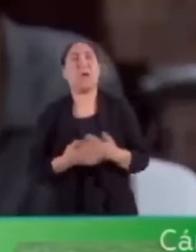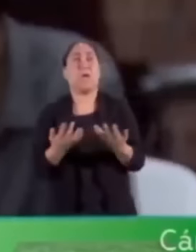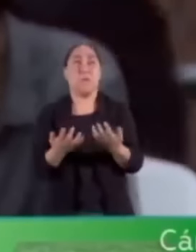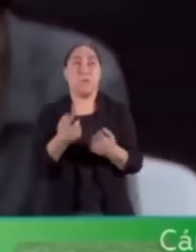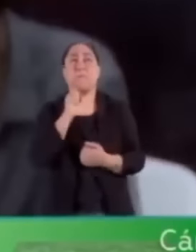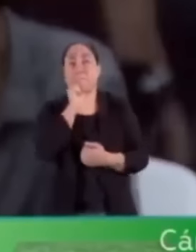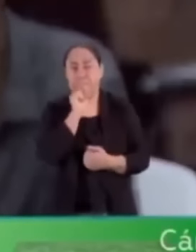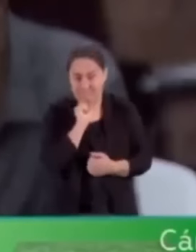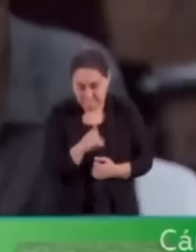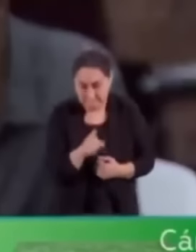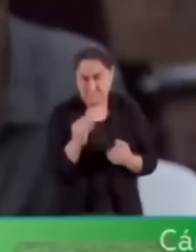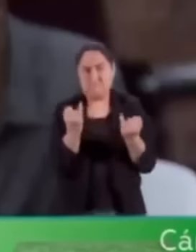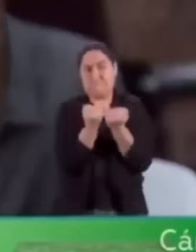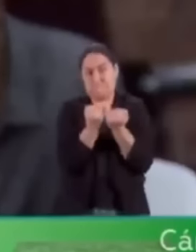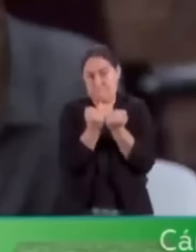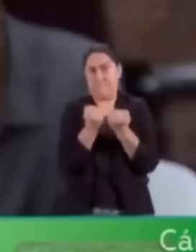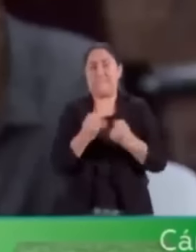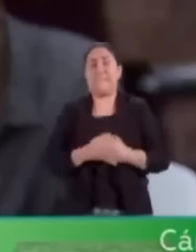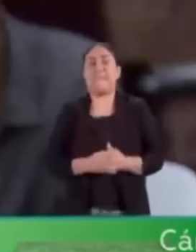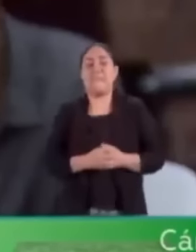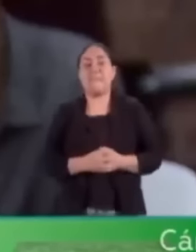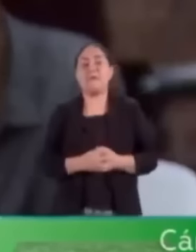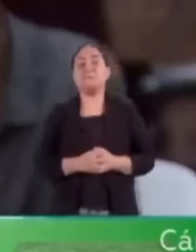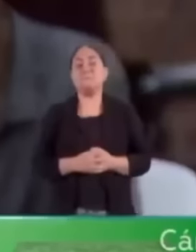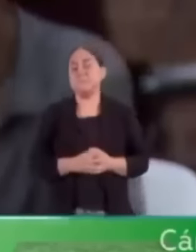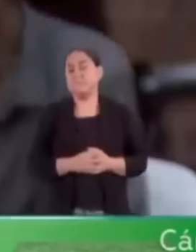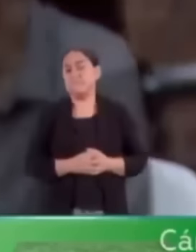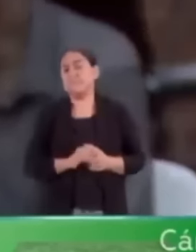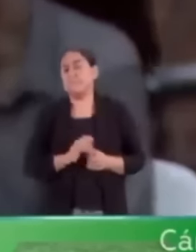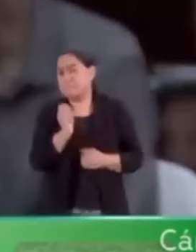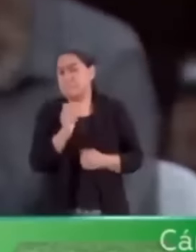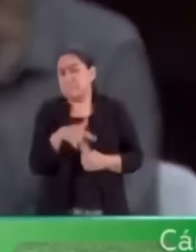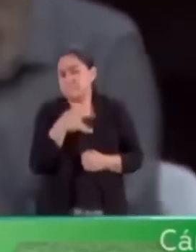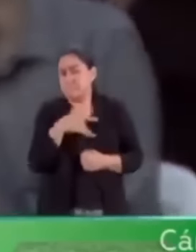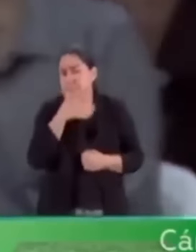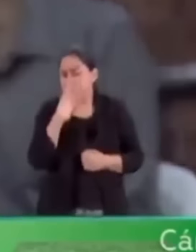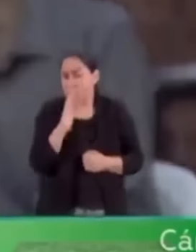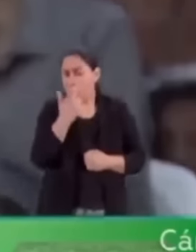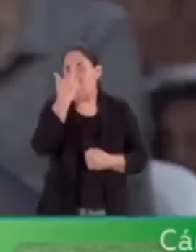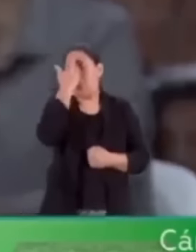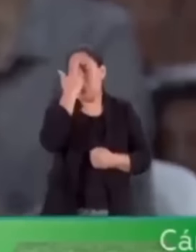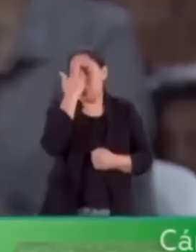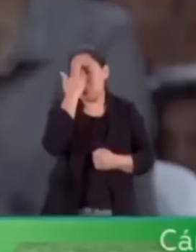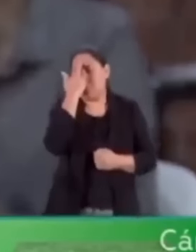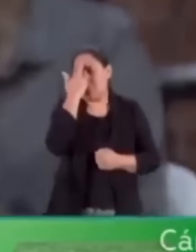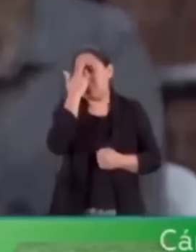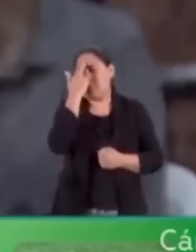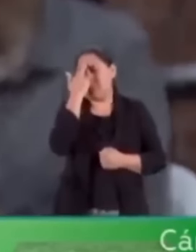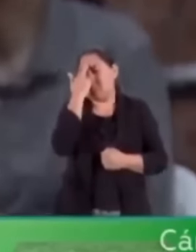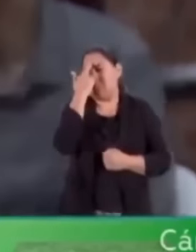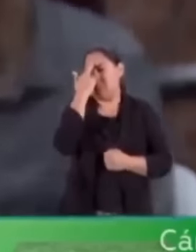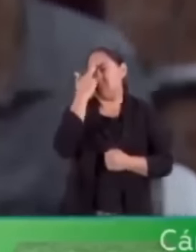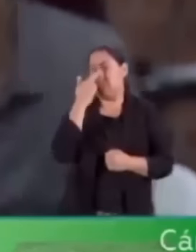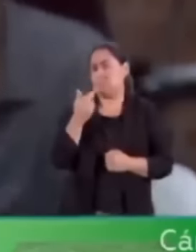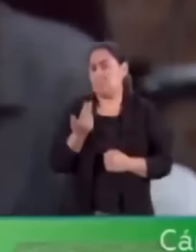También aquí traemos en el recuerdo esta